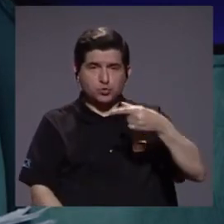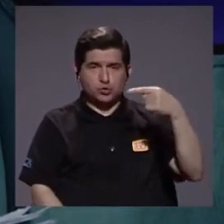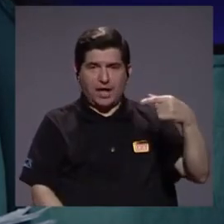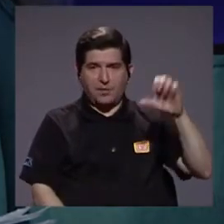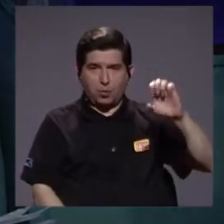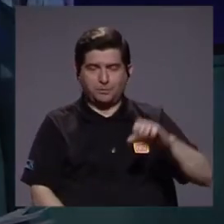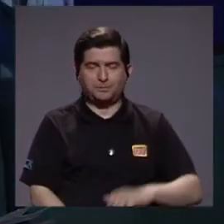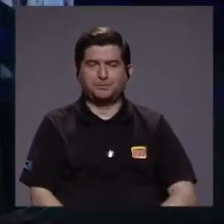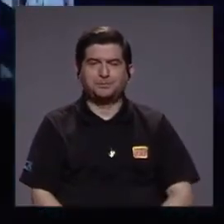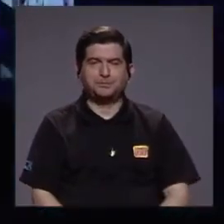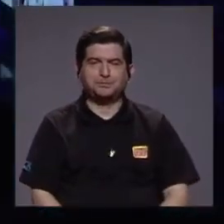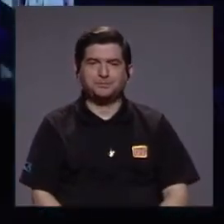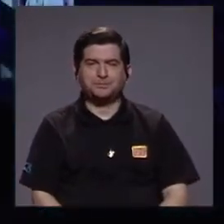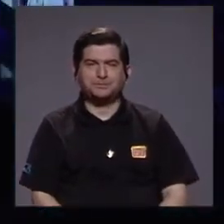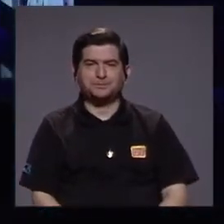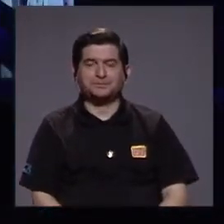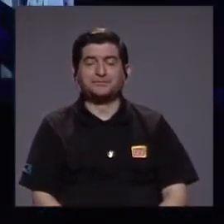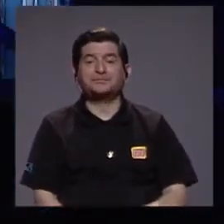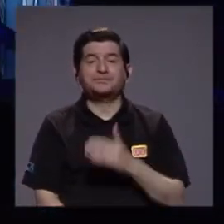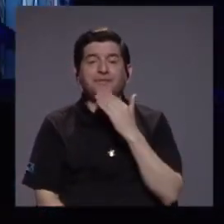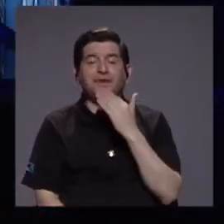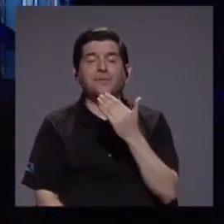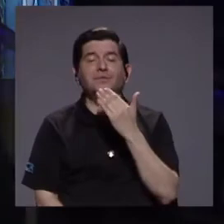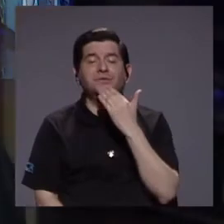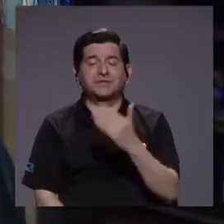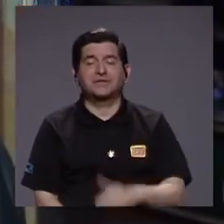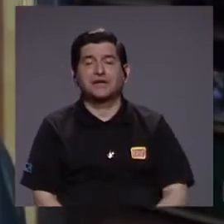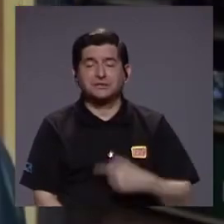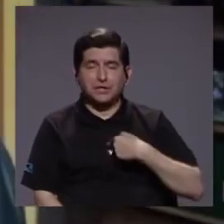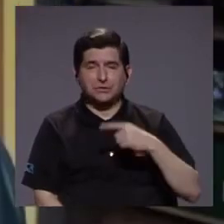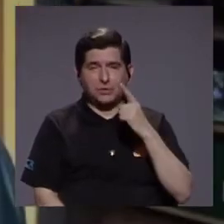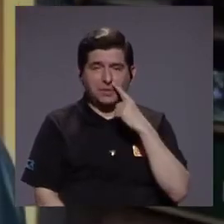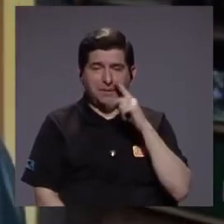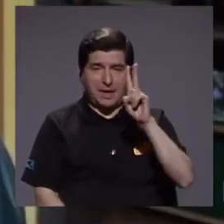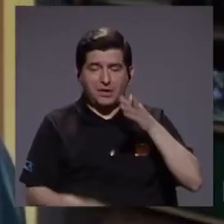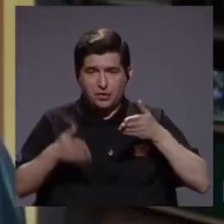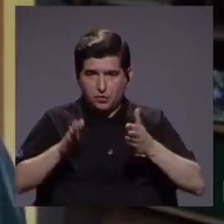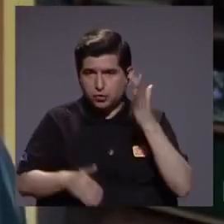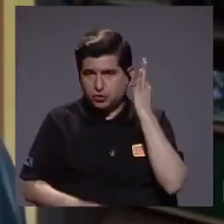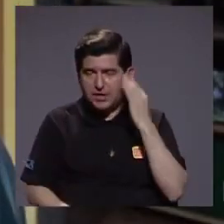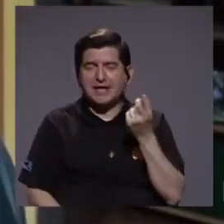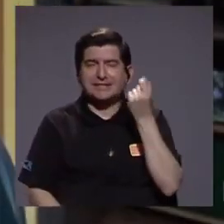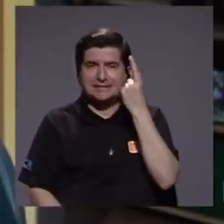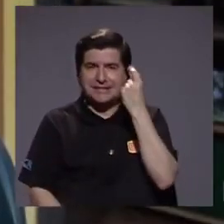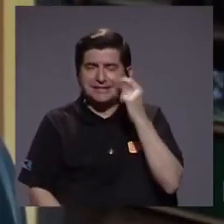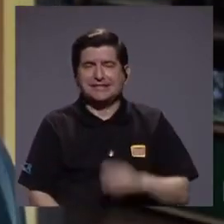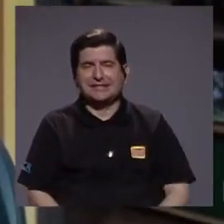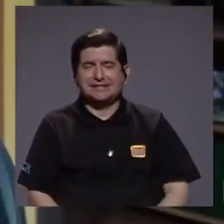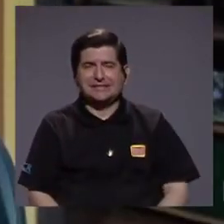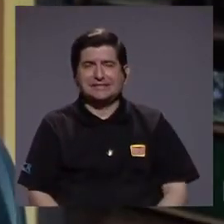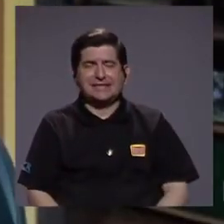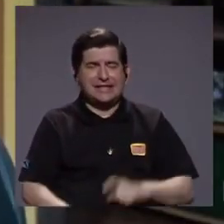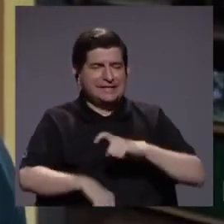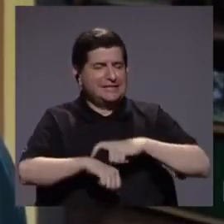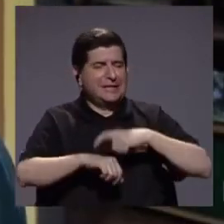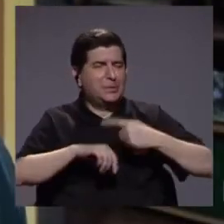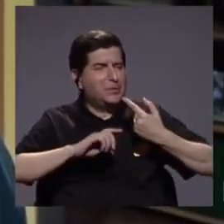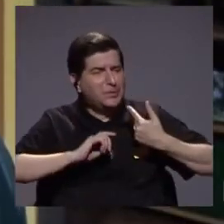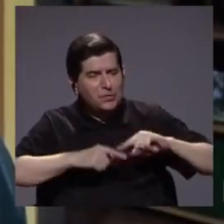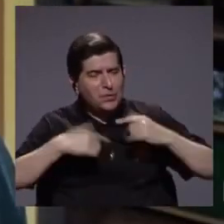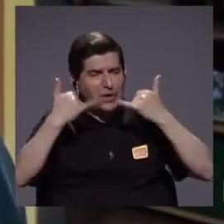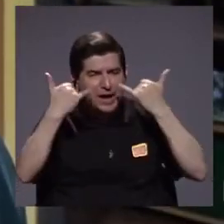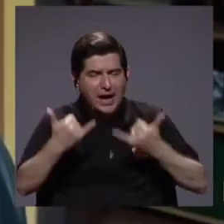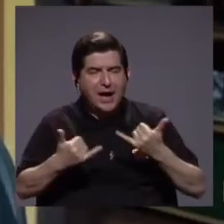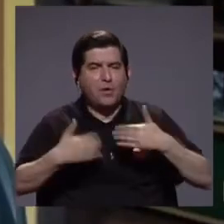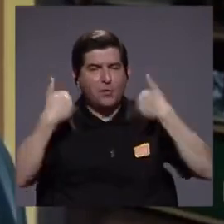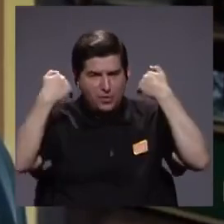Gutiérrez. Sí, muchas gracias, Camila. Soy padre de dos hijas y comprendo que el doloroso momento que